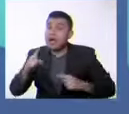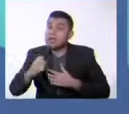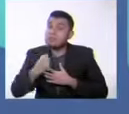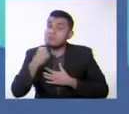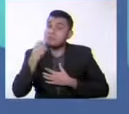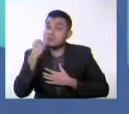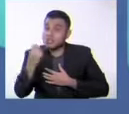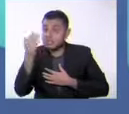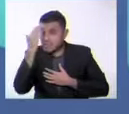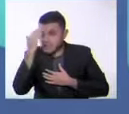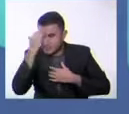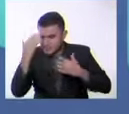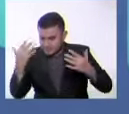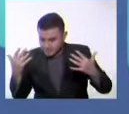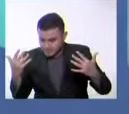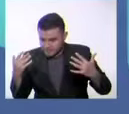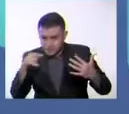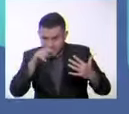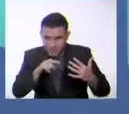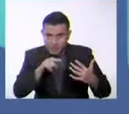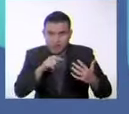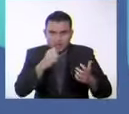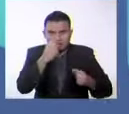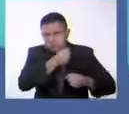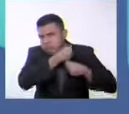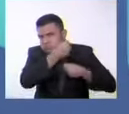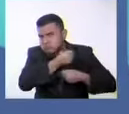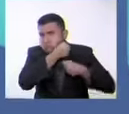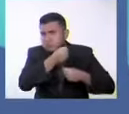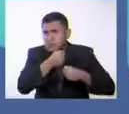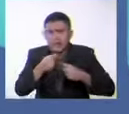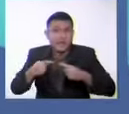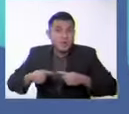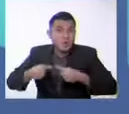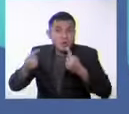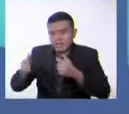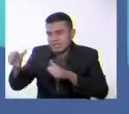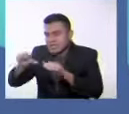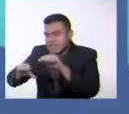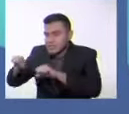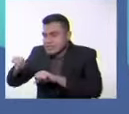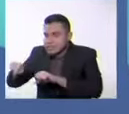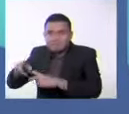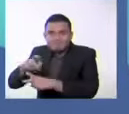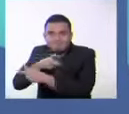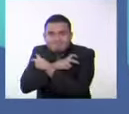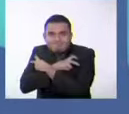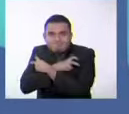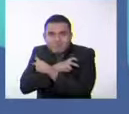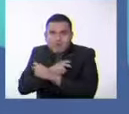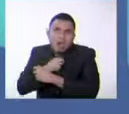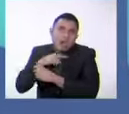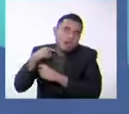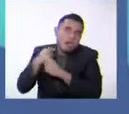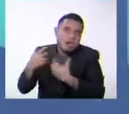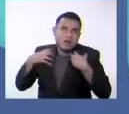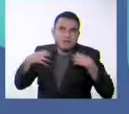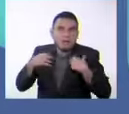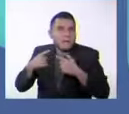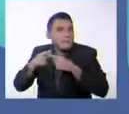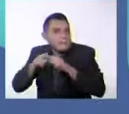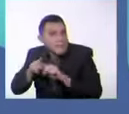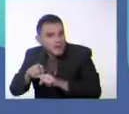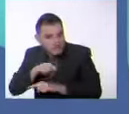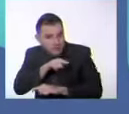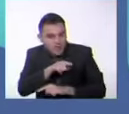los movimientos ecologistas están en contra de la ciencia que atenta contra la vida, pero que